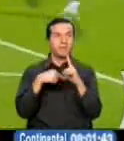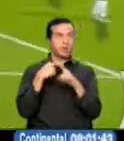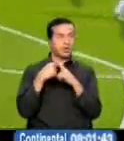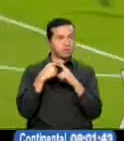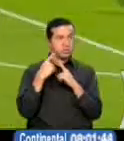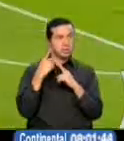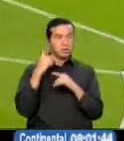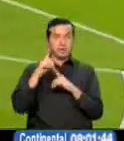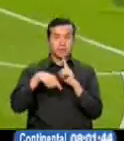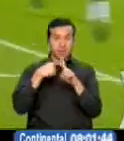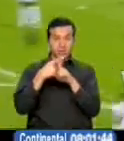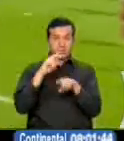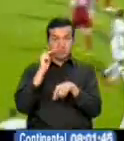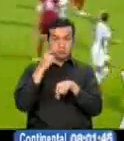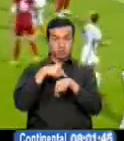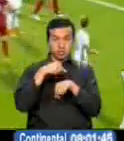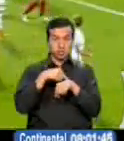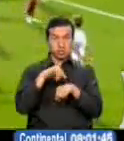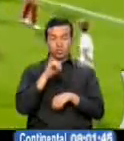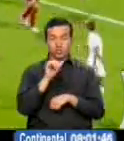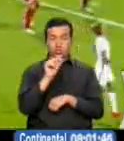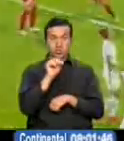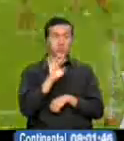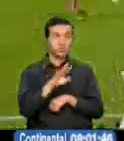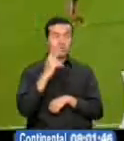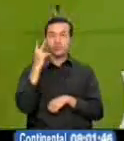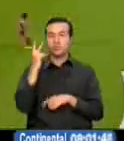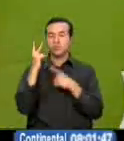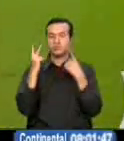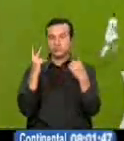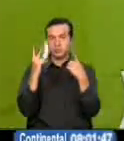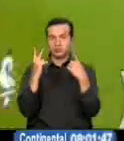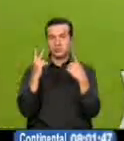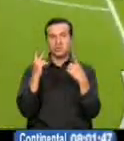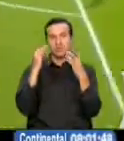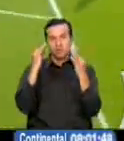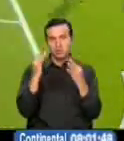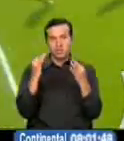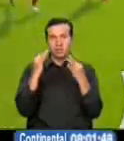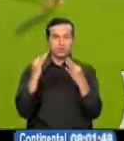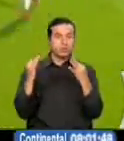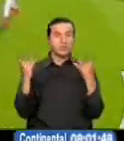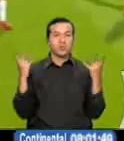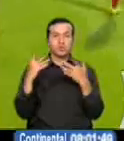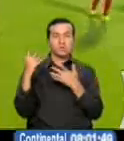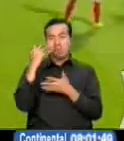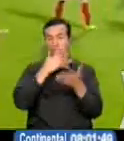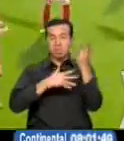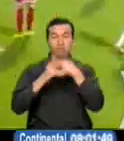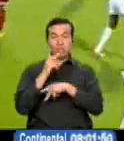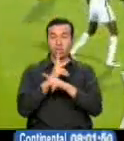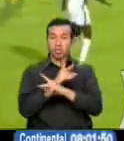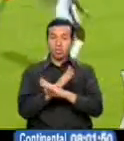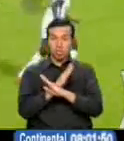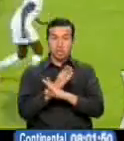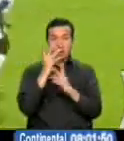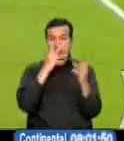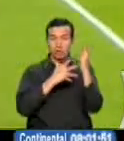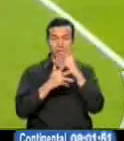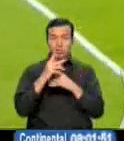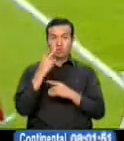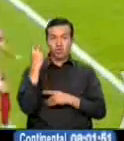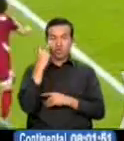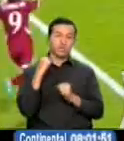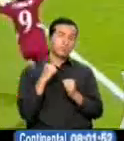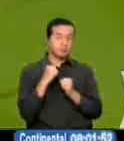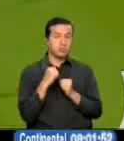complementaria, Jong-hwa pondría el 2-1. Confusión en la defensa. Dicen que el doble